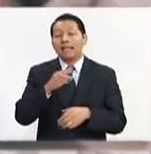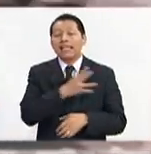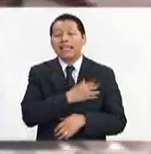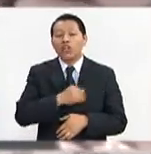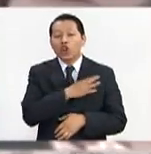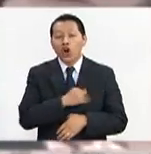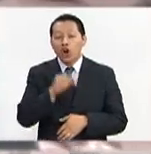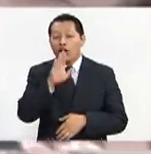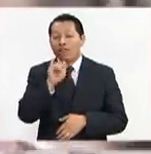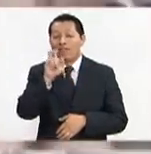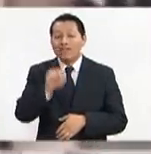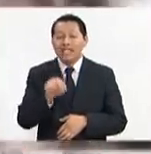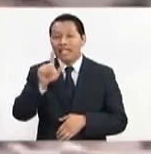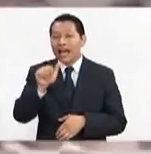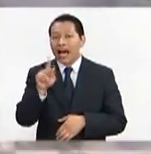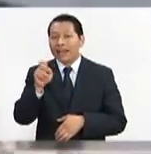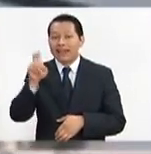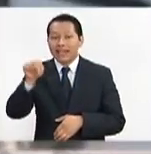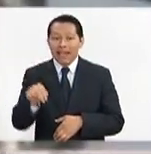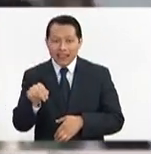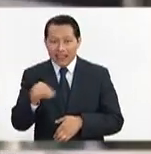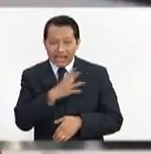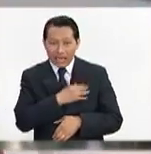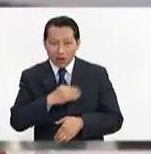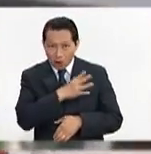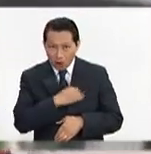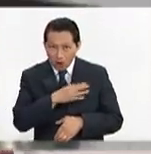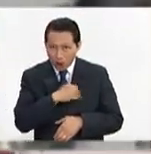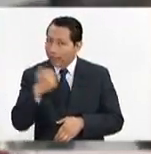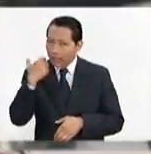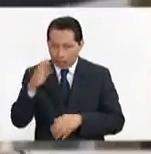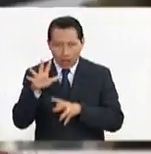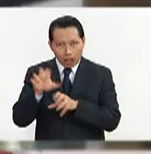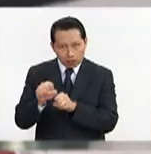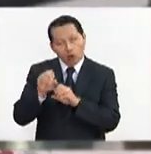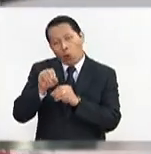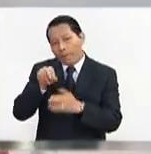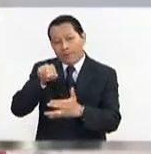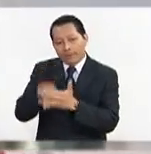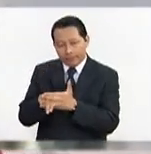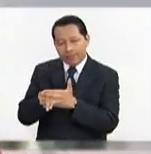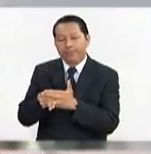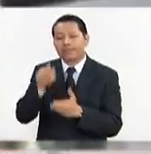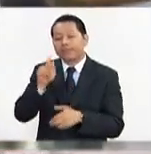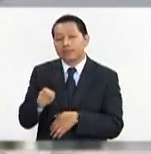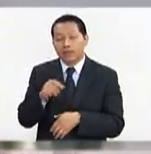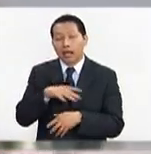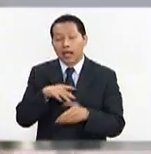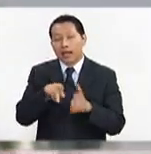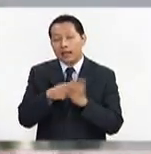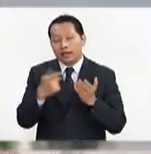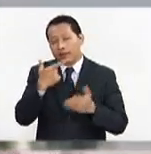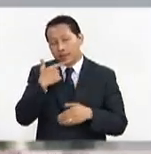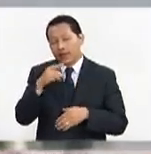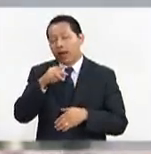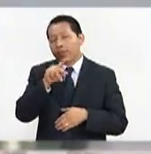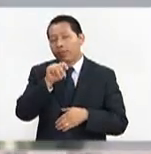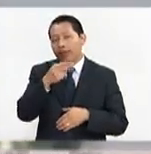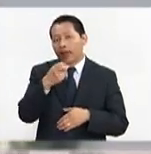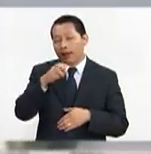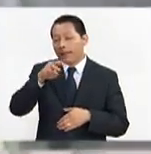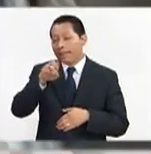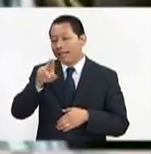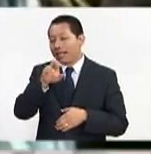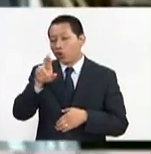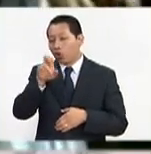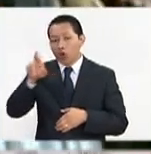del fallecido líder de Al-Qaeda, Osama Bin Laden. De acuerdo con el diario británico The Mirror, este operativo se lleva a cabo